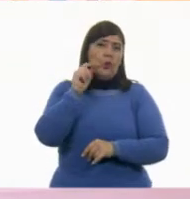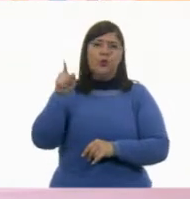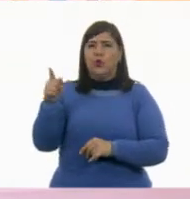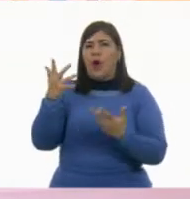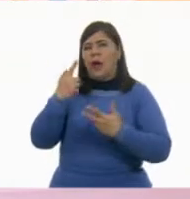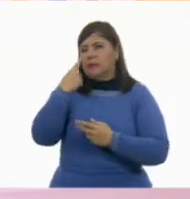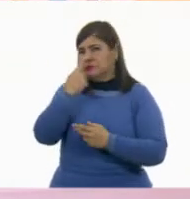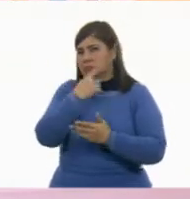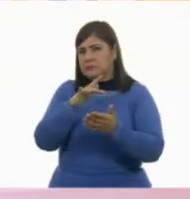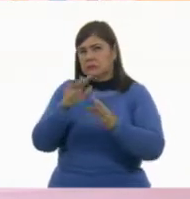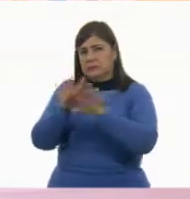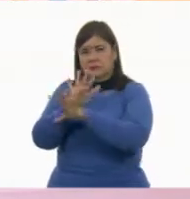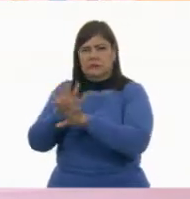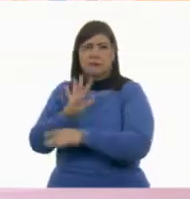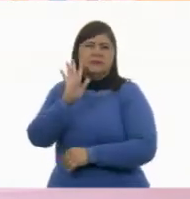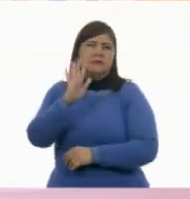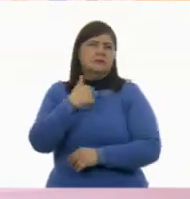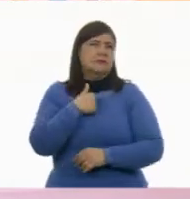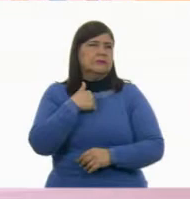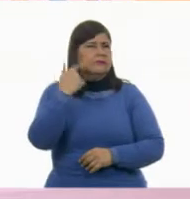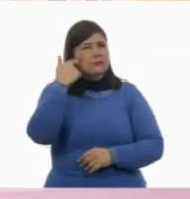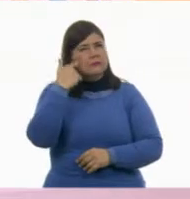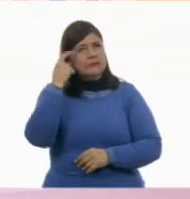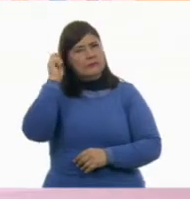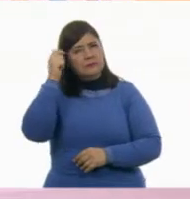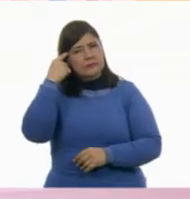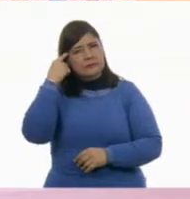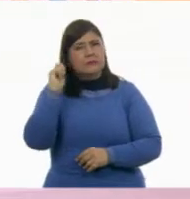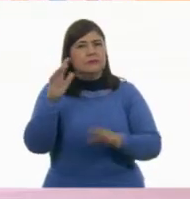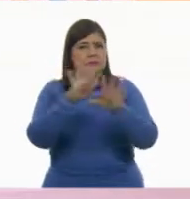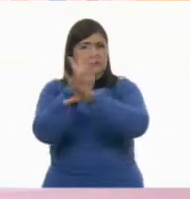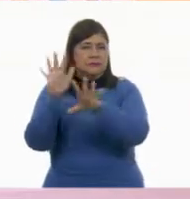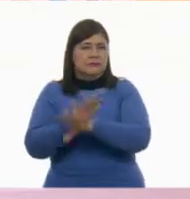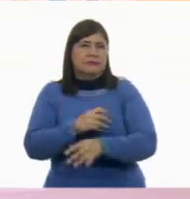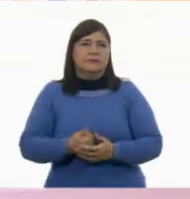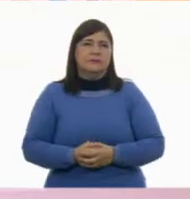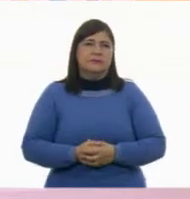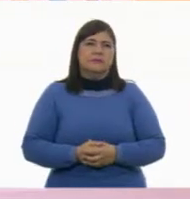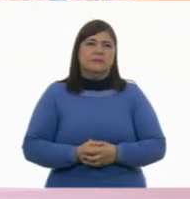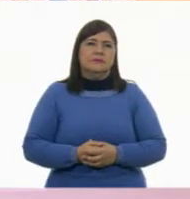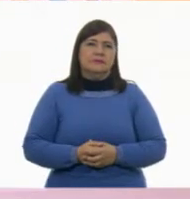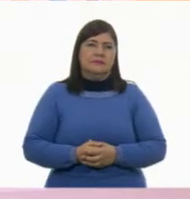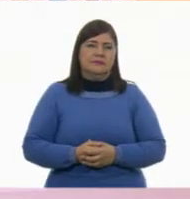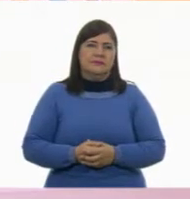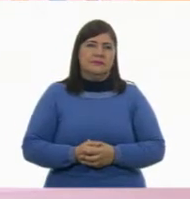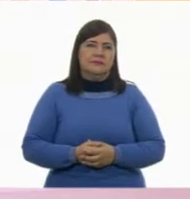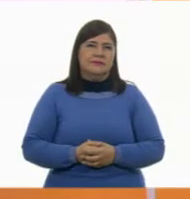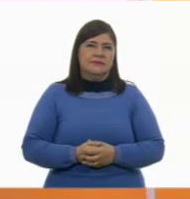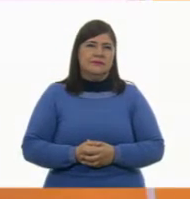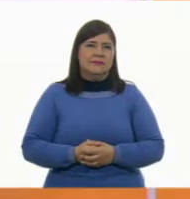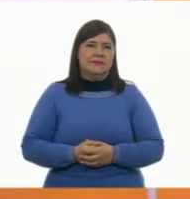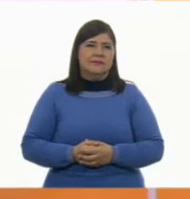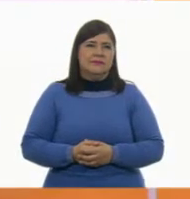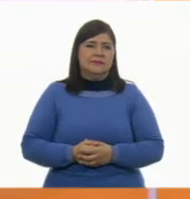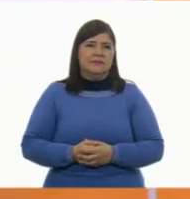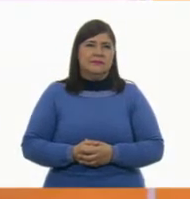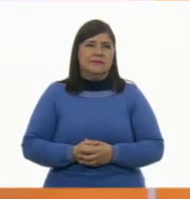cambias? Vamos a cambiar, ¿qué les parece? Esta